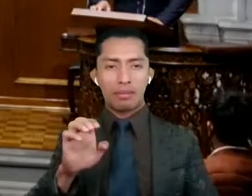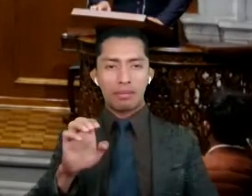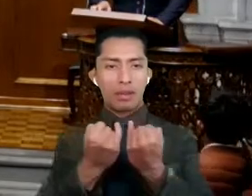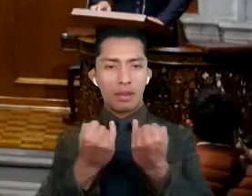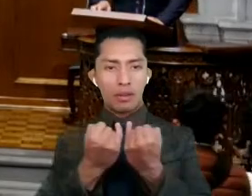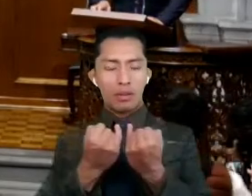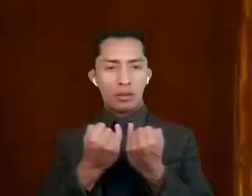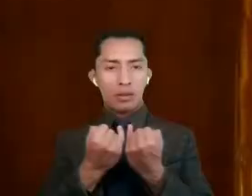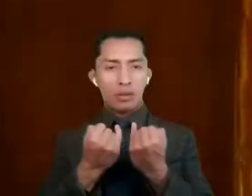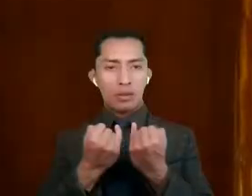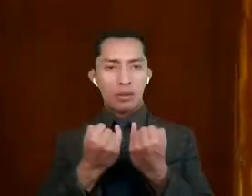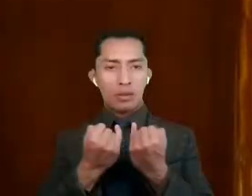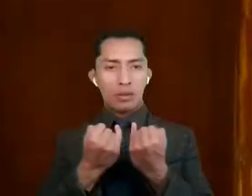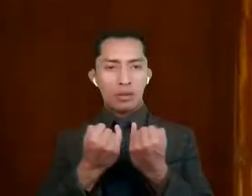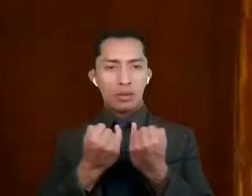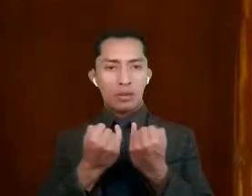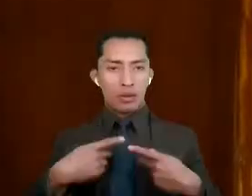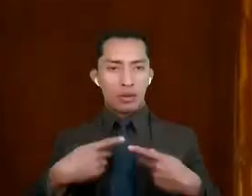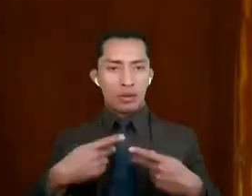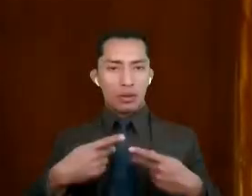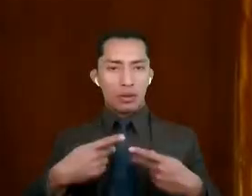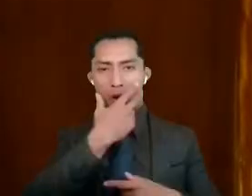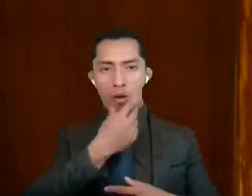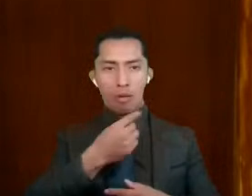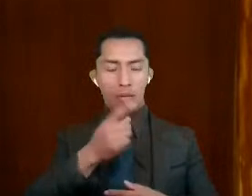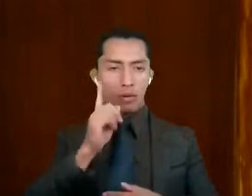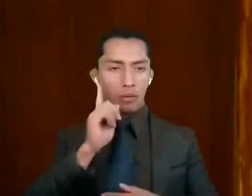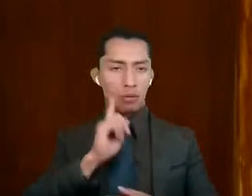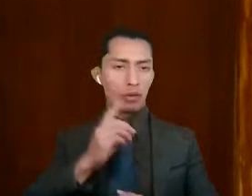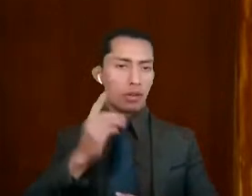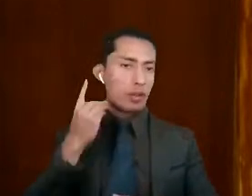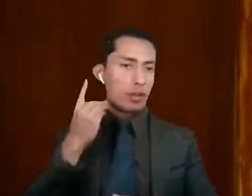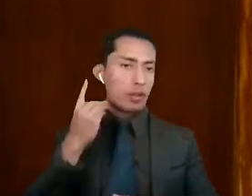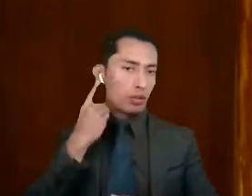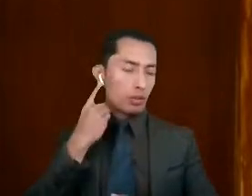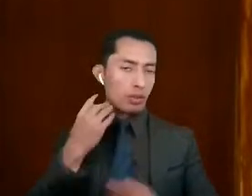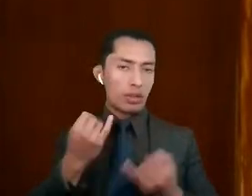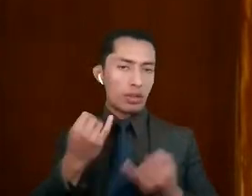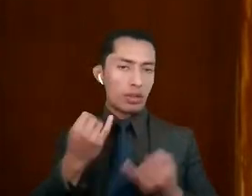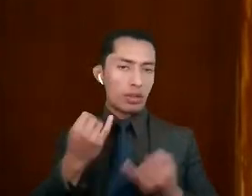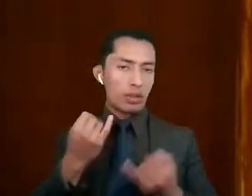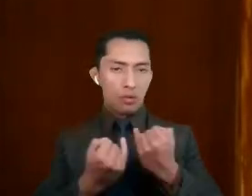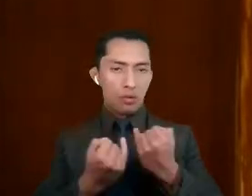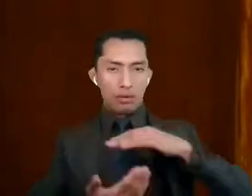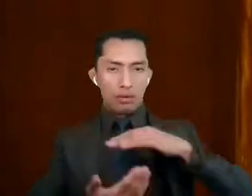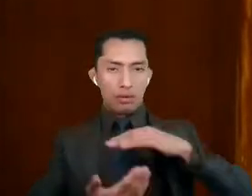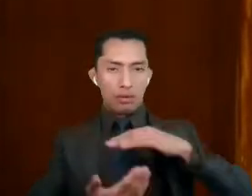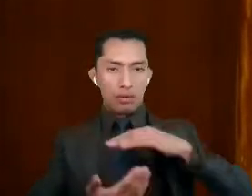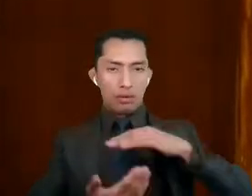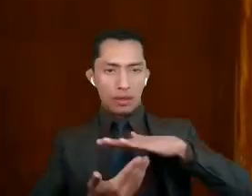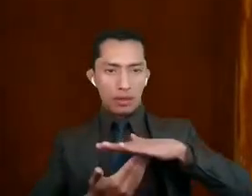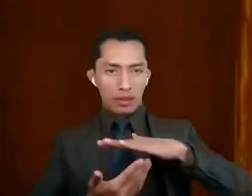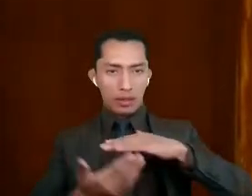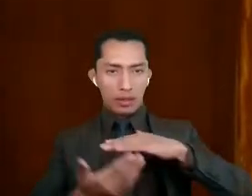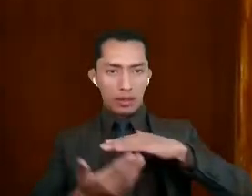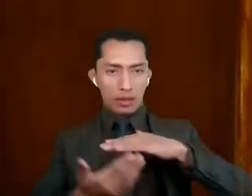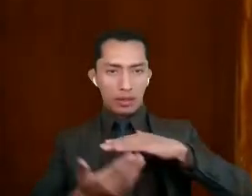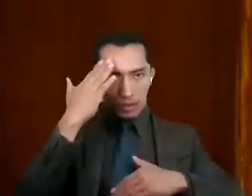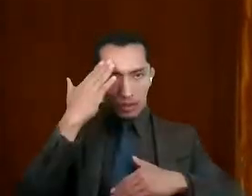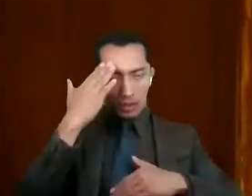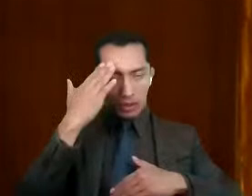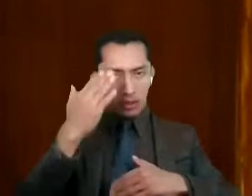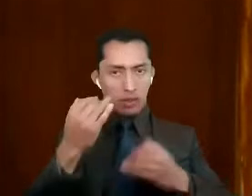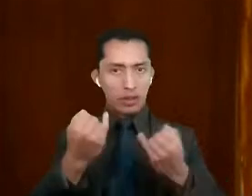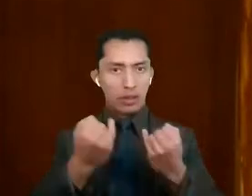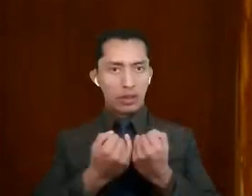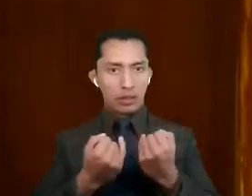las compañeras y compañeros diputados, a los integrantes de la mesa directiva y, por supuesto, a